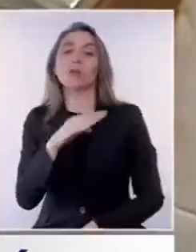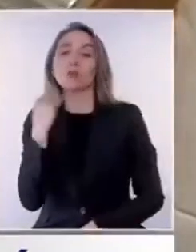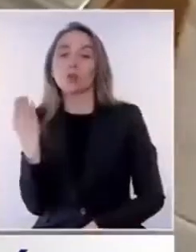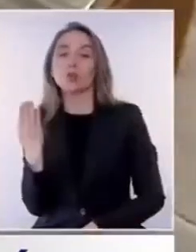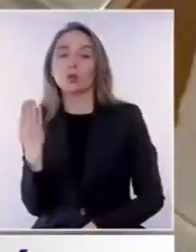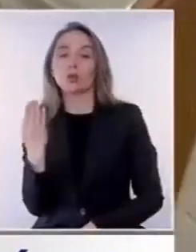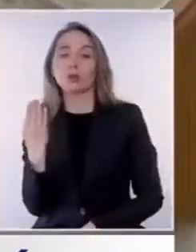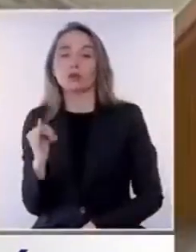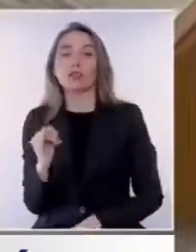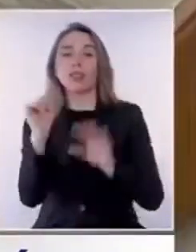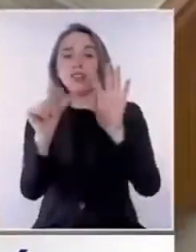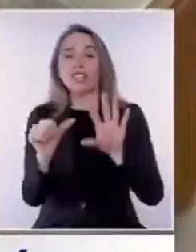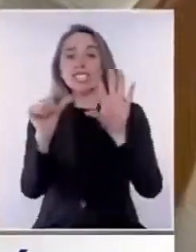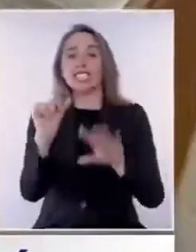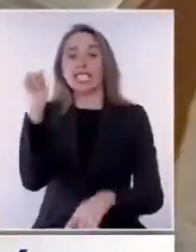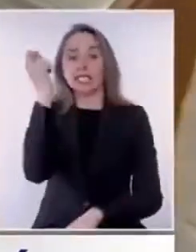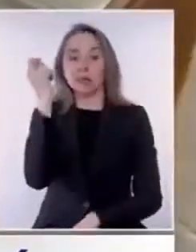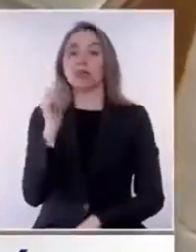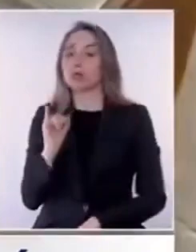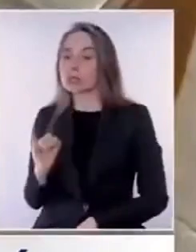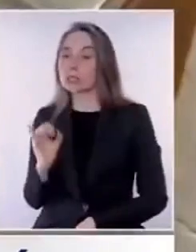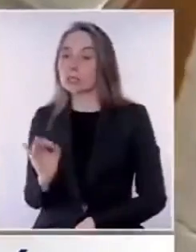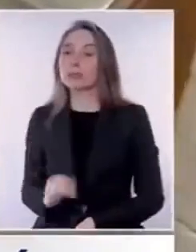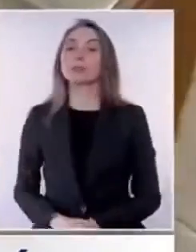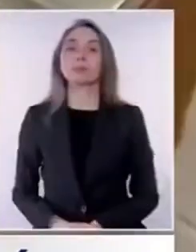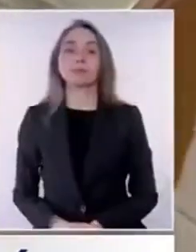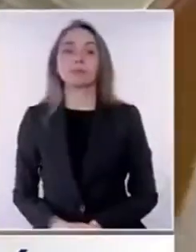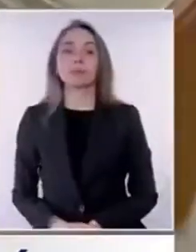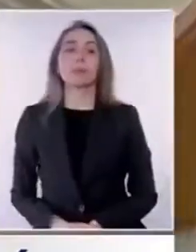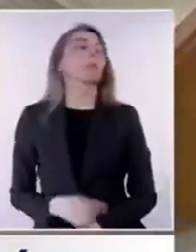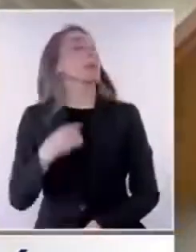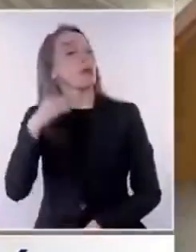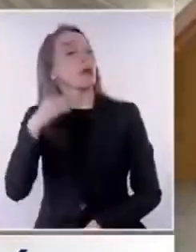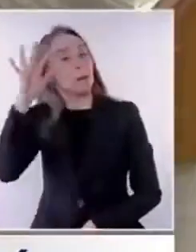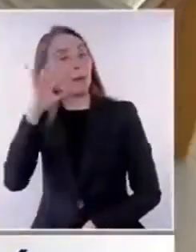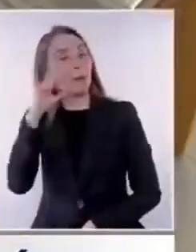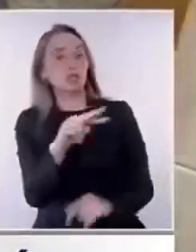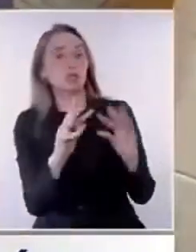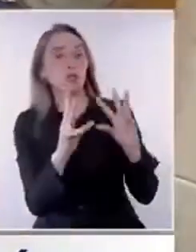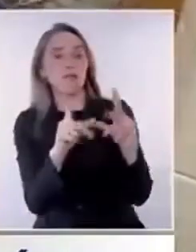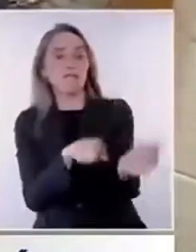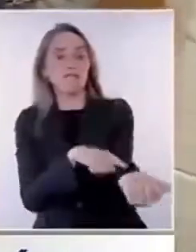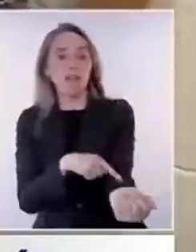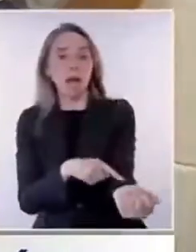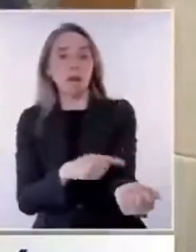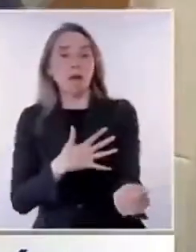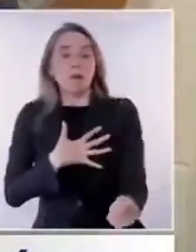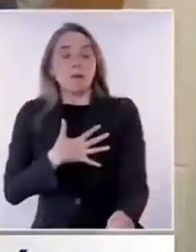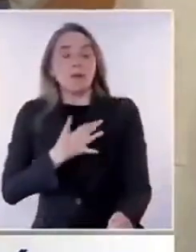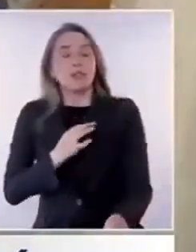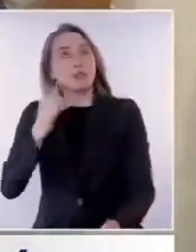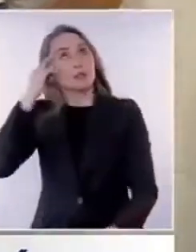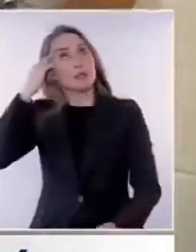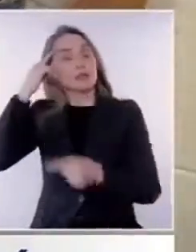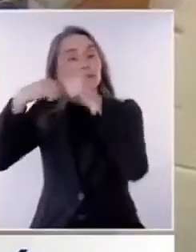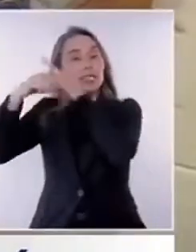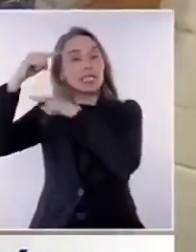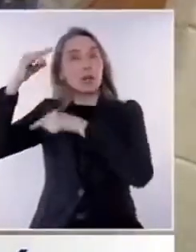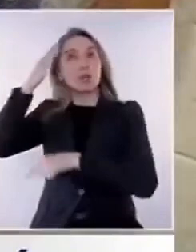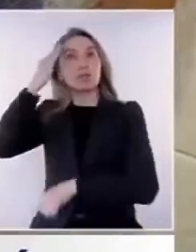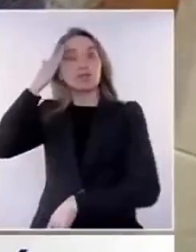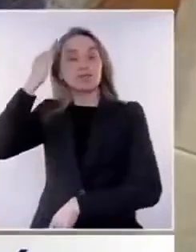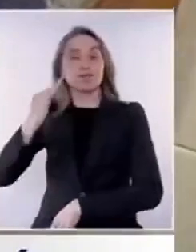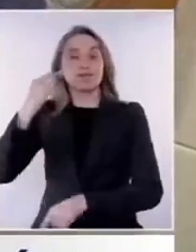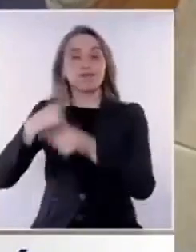El fallecimiento. Así es. Y me imagino que en tu familia estaba muy asentado el mito, o sea, no el mito, sino